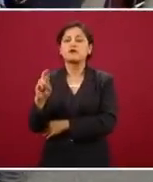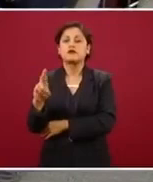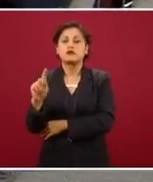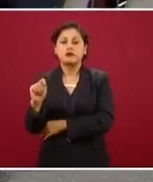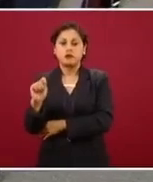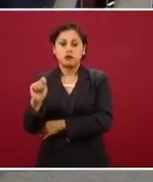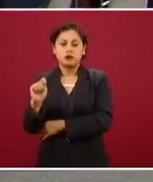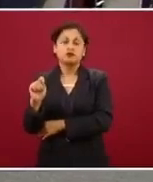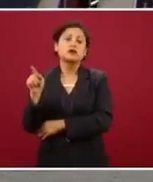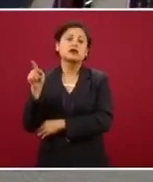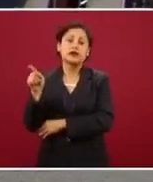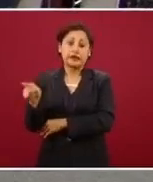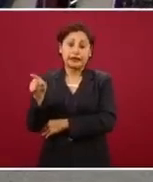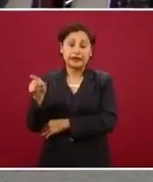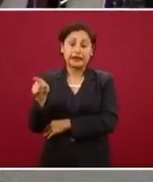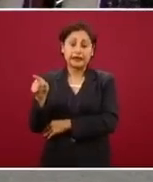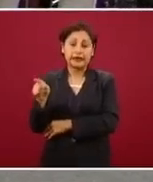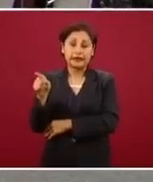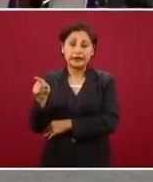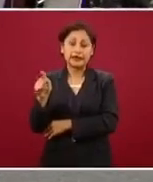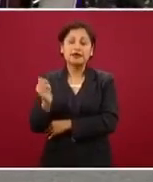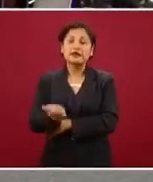cometió el error de